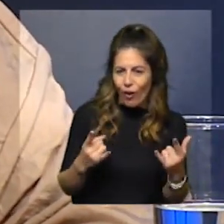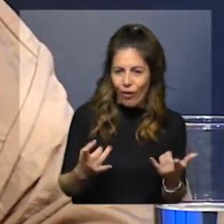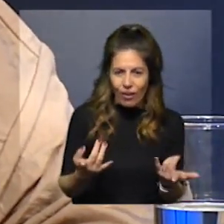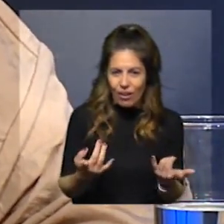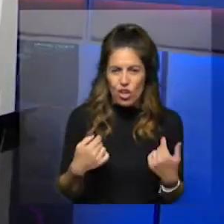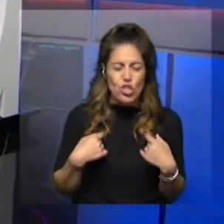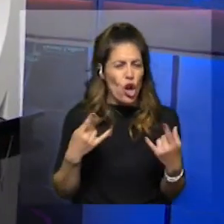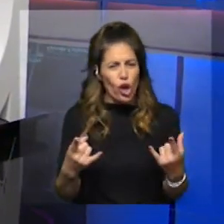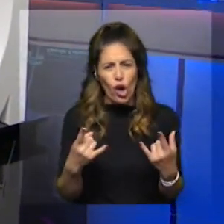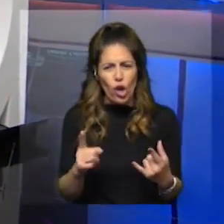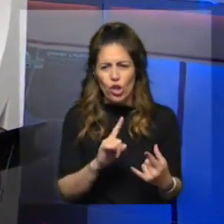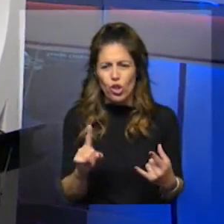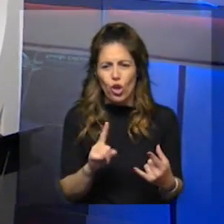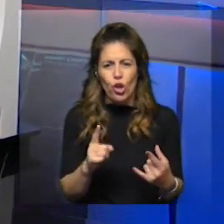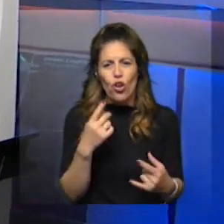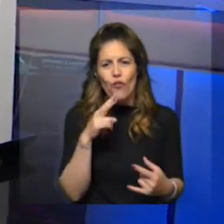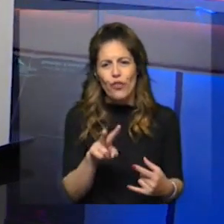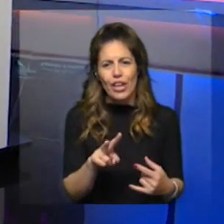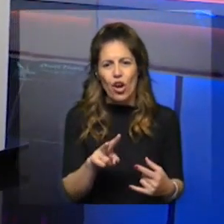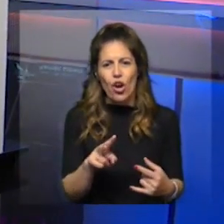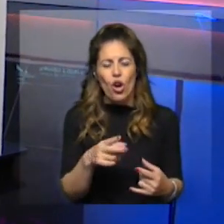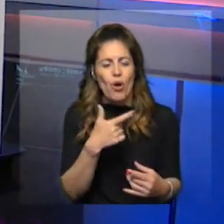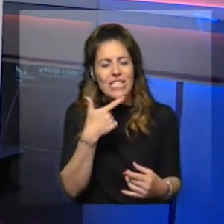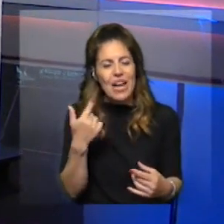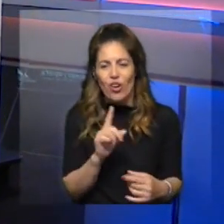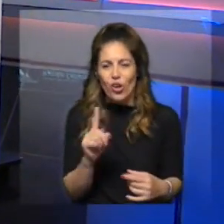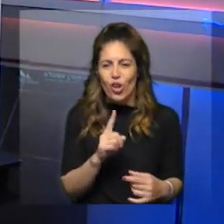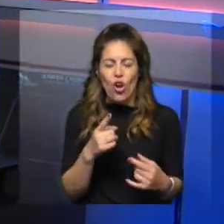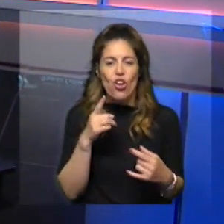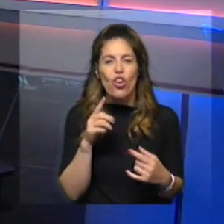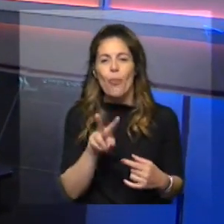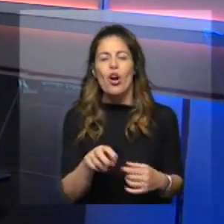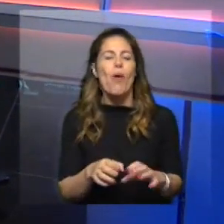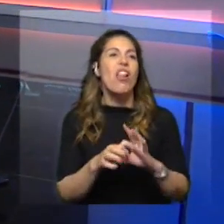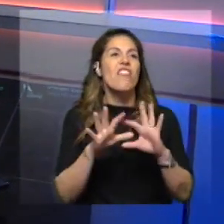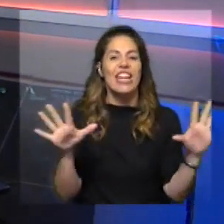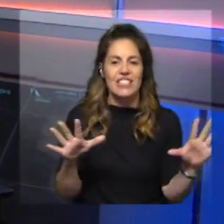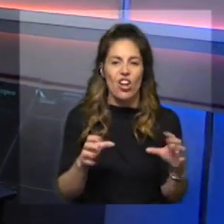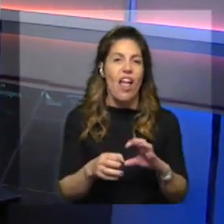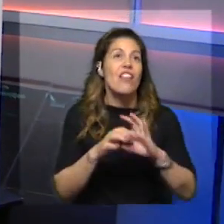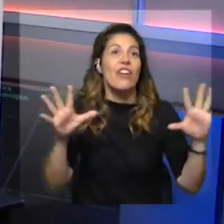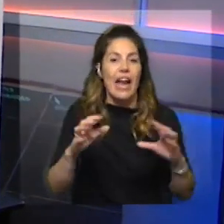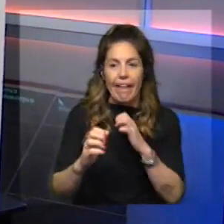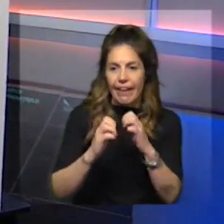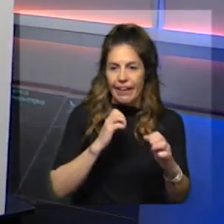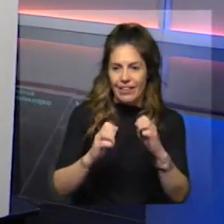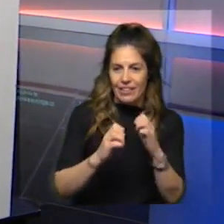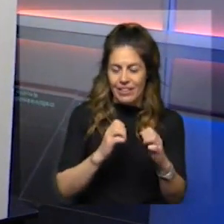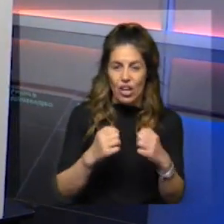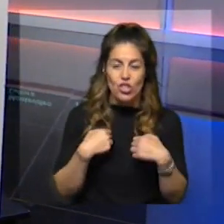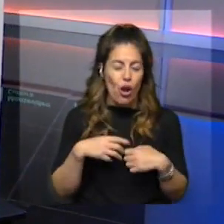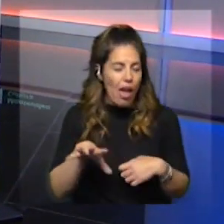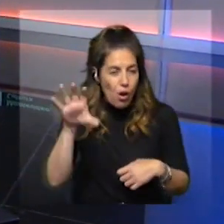yo el rock no lo hallo tan, es tipo del sazón, lo hallo más de la liberación, claro, de la energía de reventar. Yo me escucho un rock